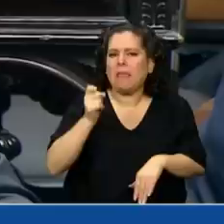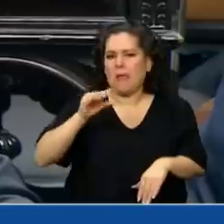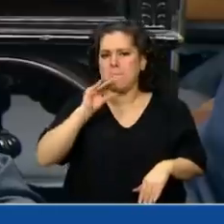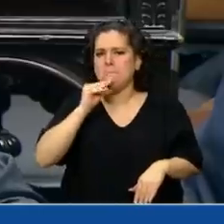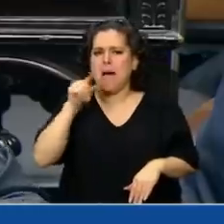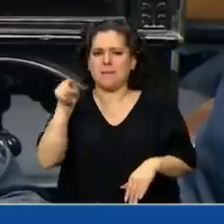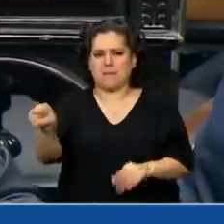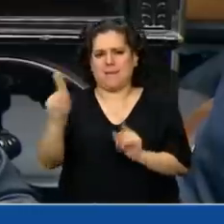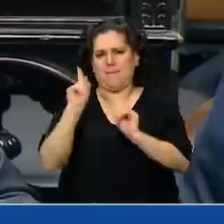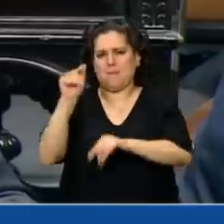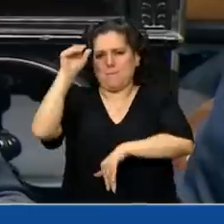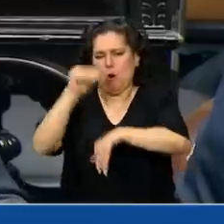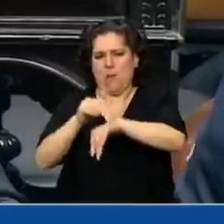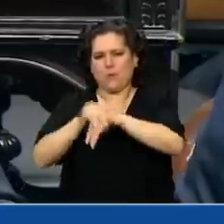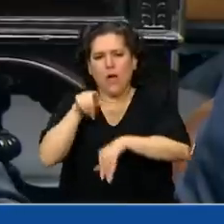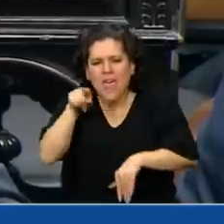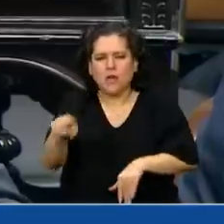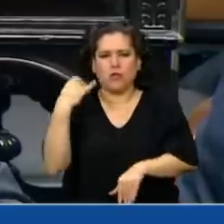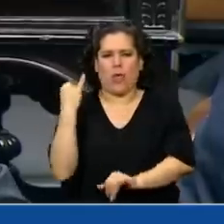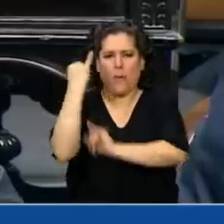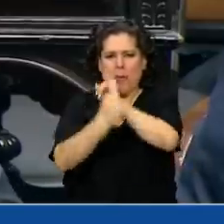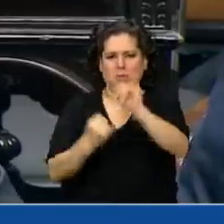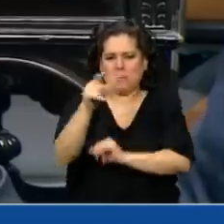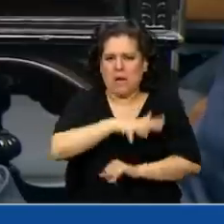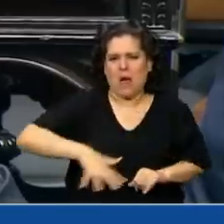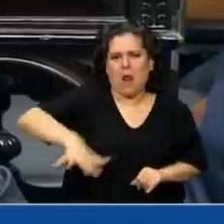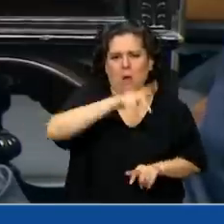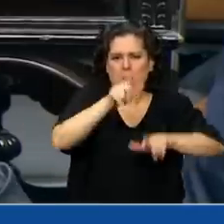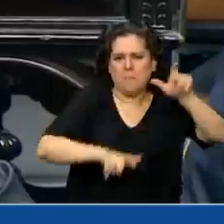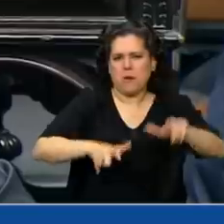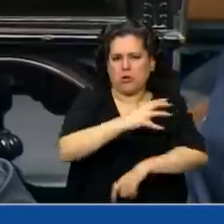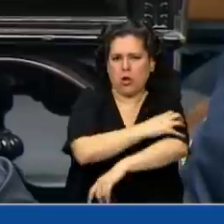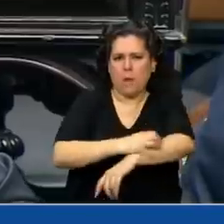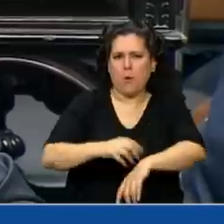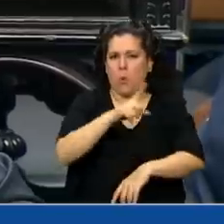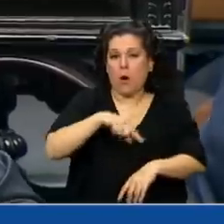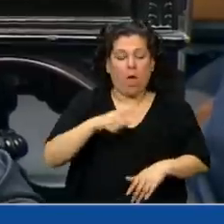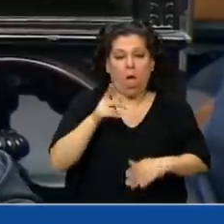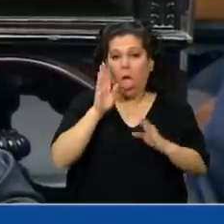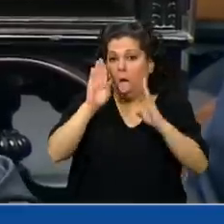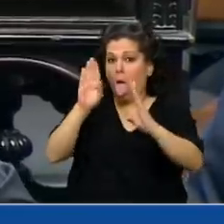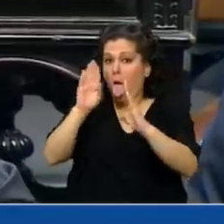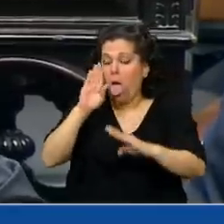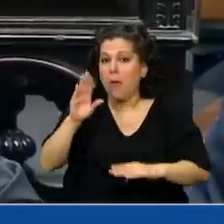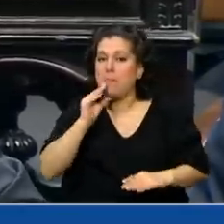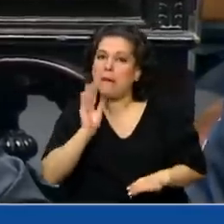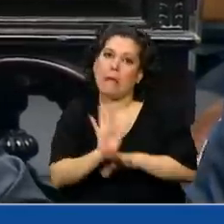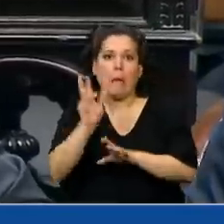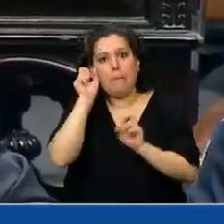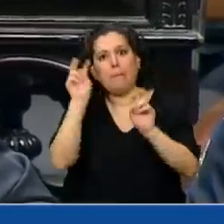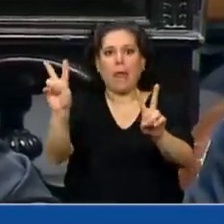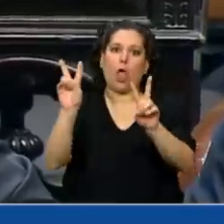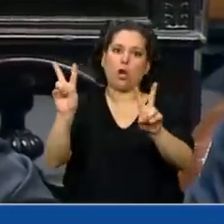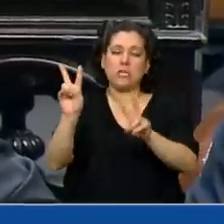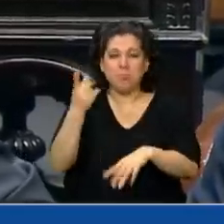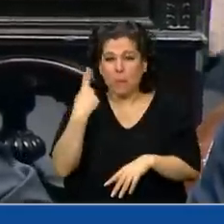sociales. Eso explíquenle. Explíquenle que están yendo al abismo en nombre del peronismo. Están